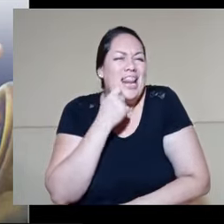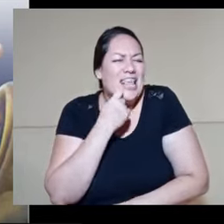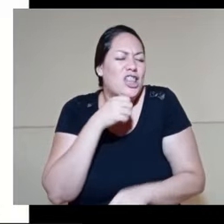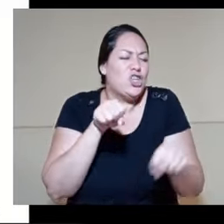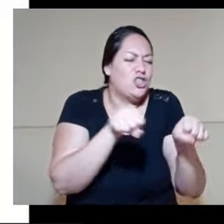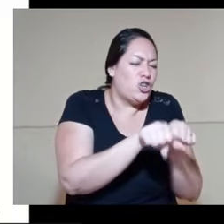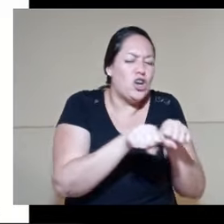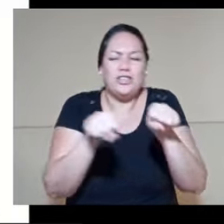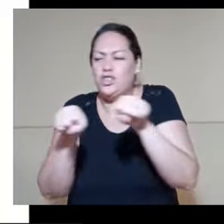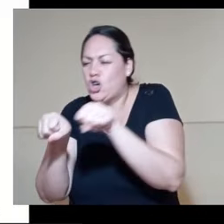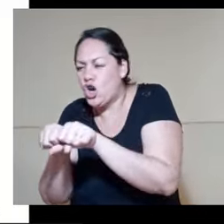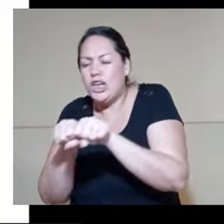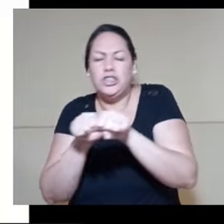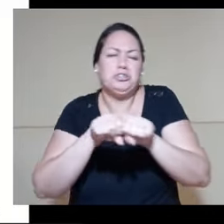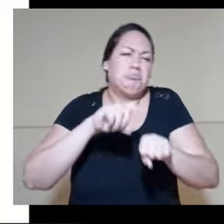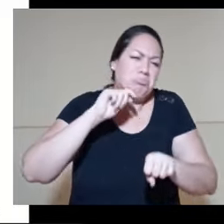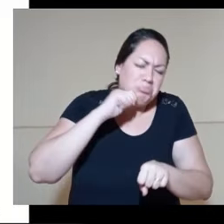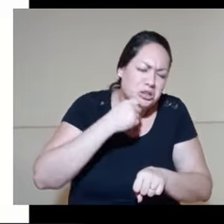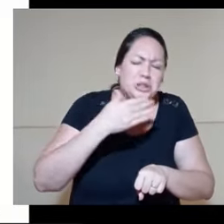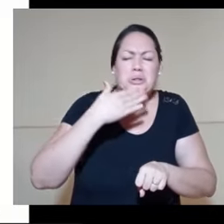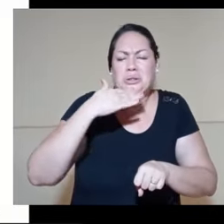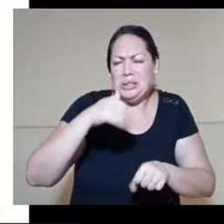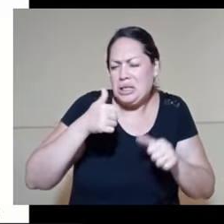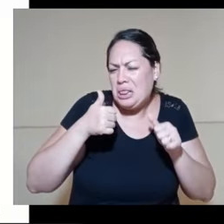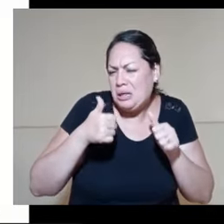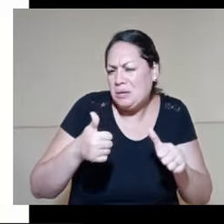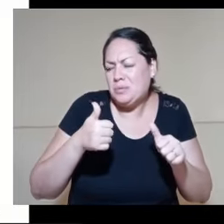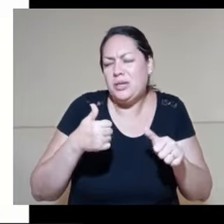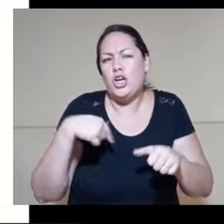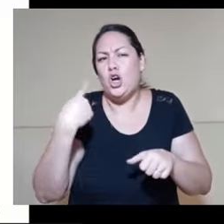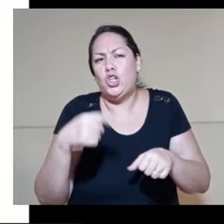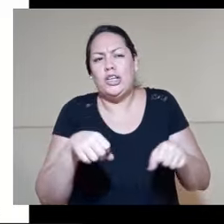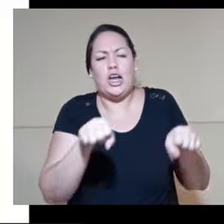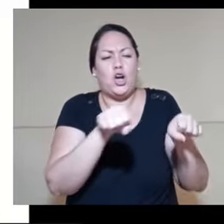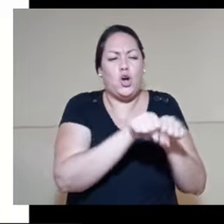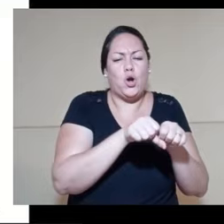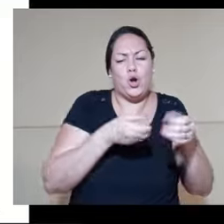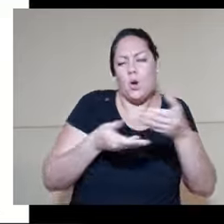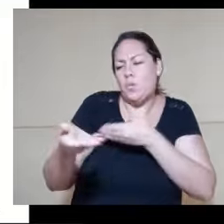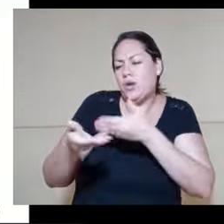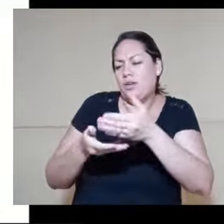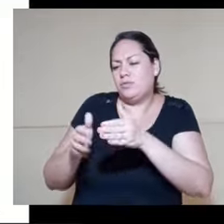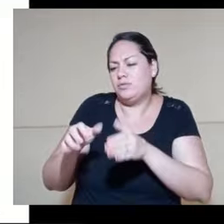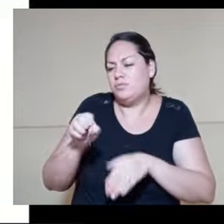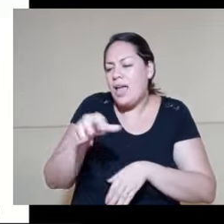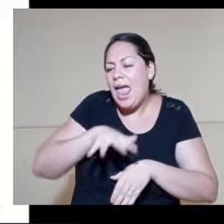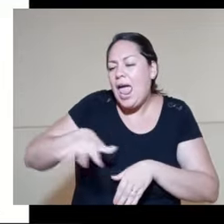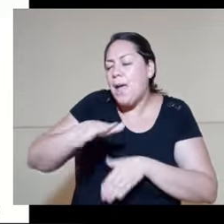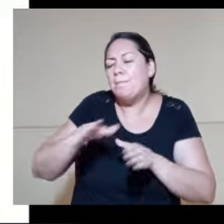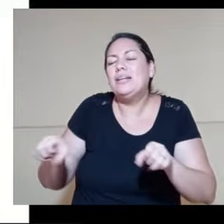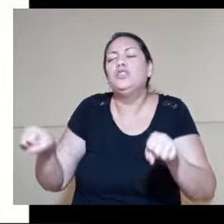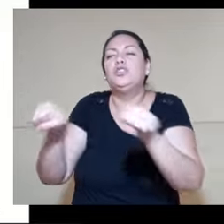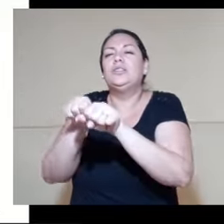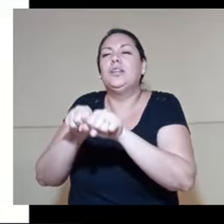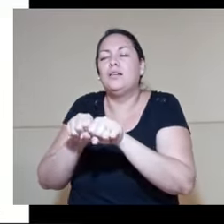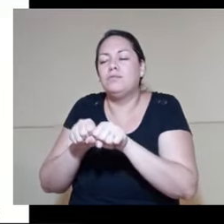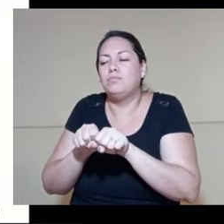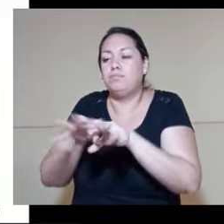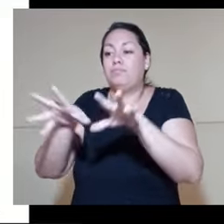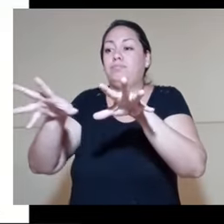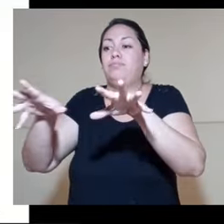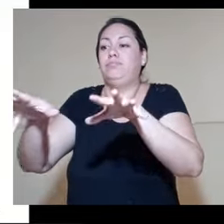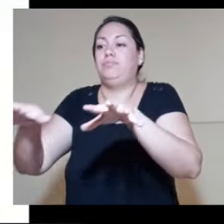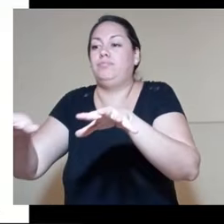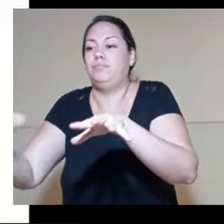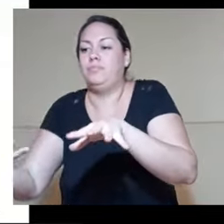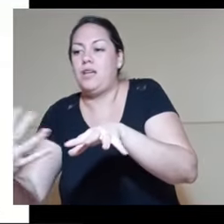Todo muy lindo la conexión de una sinapsis con otra, todo muy lindo que una se comunica con la otra a través del espacio sináptico, se